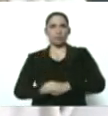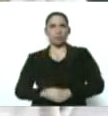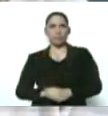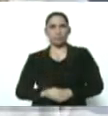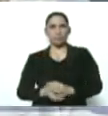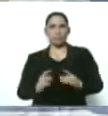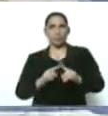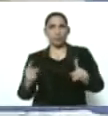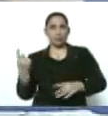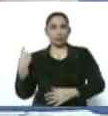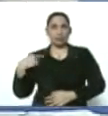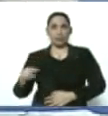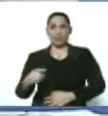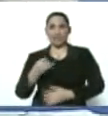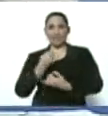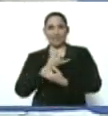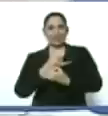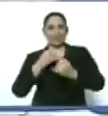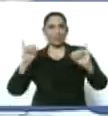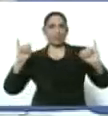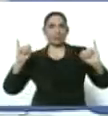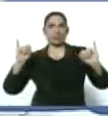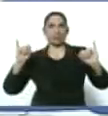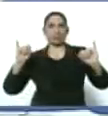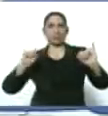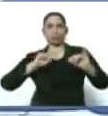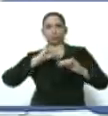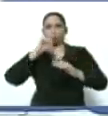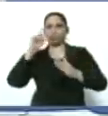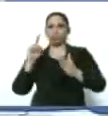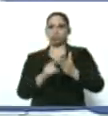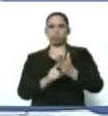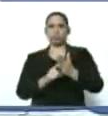Para tener independencia total,